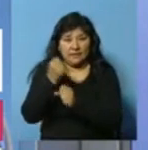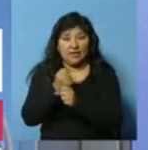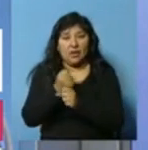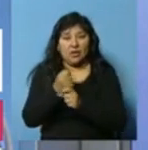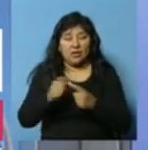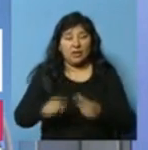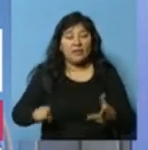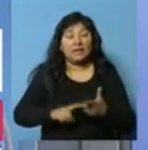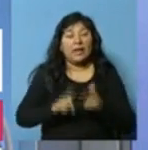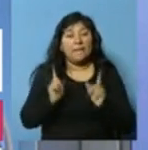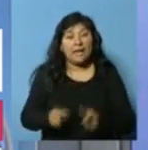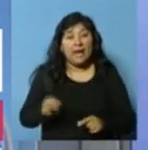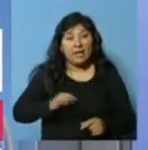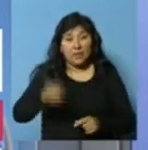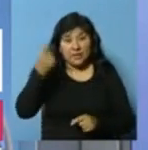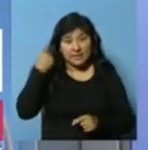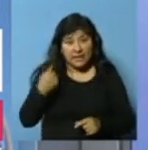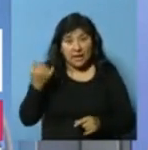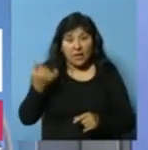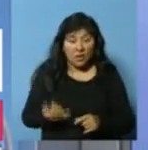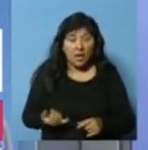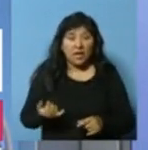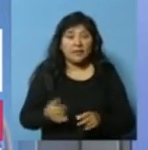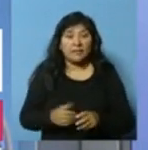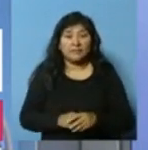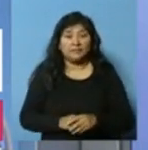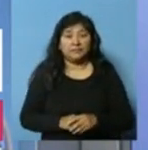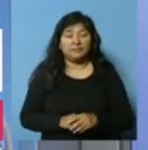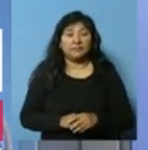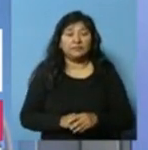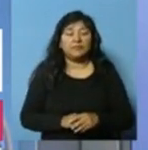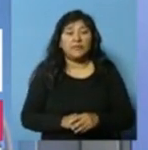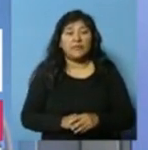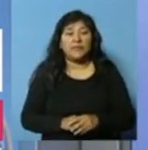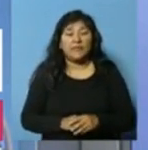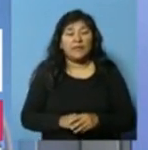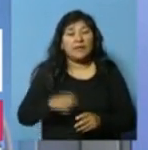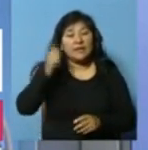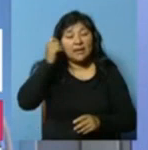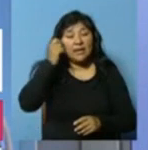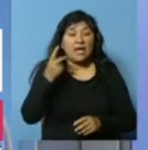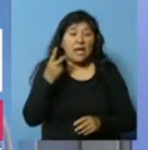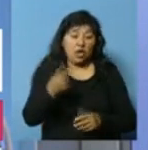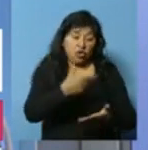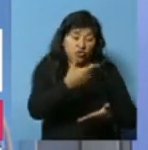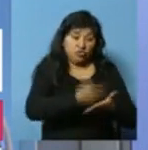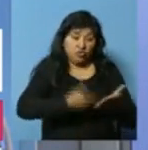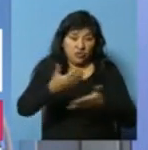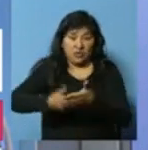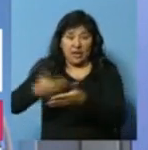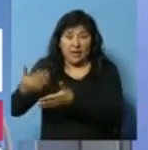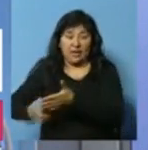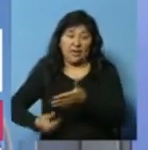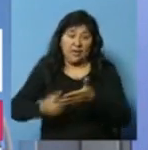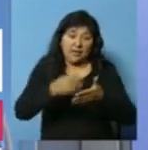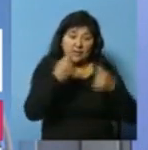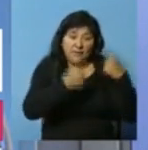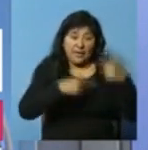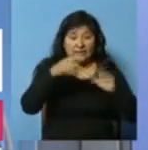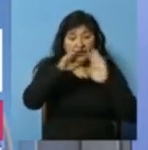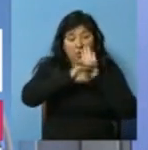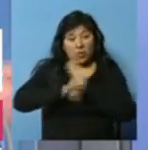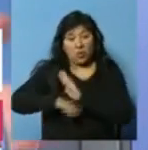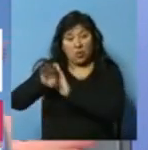hasta el año pasado teníamos 32 diseños curriculares para profesorado los